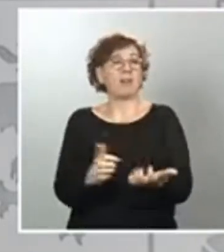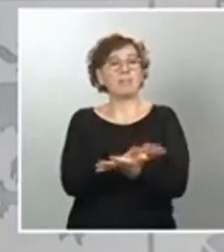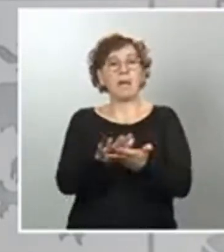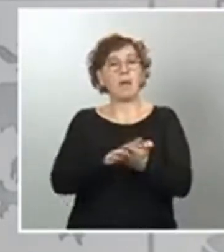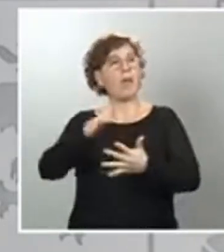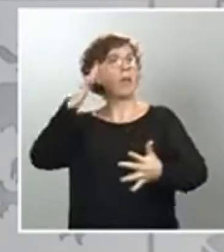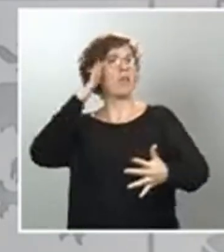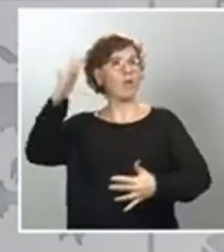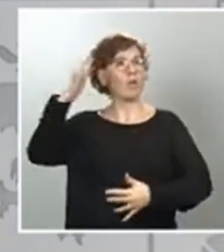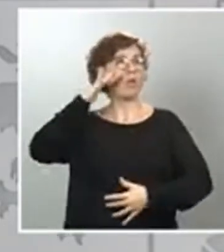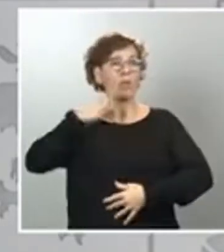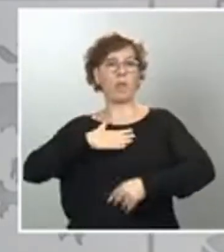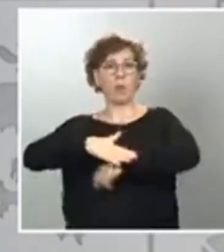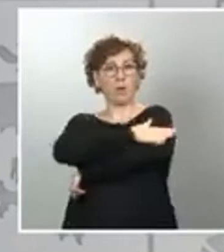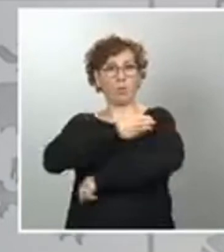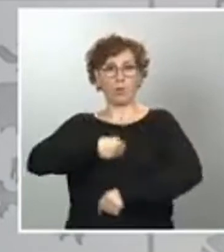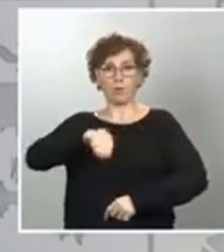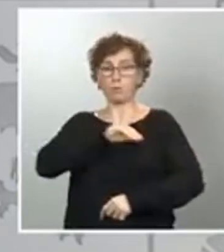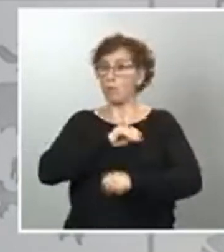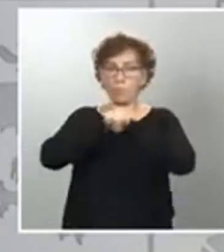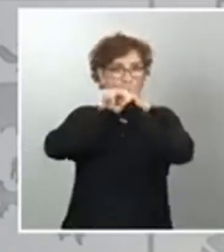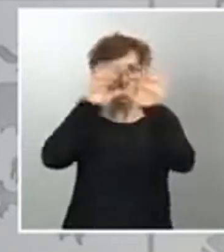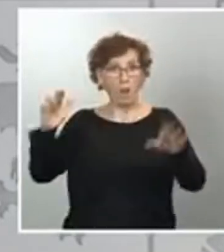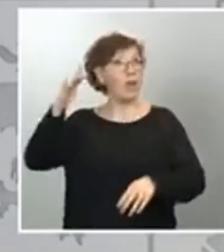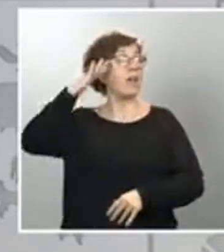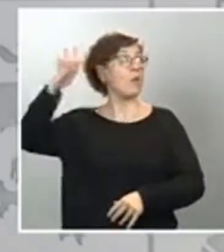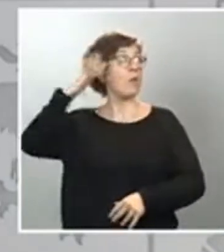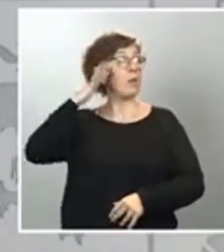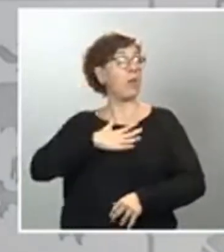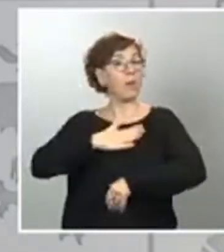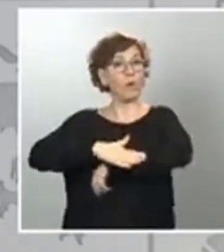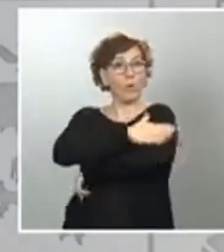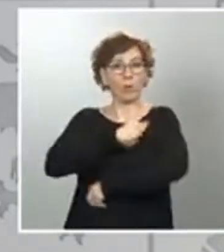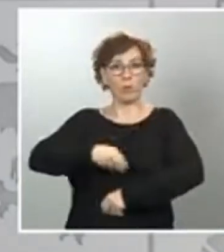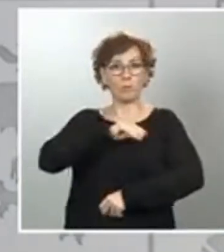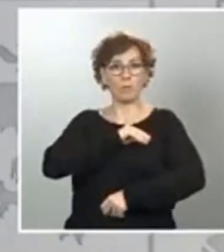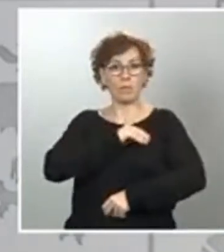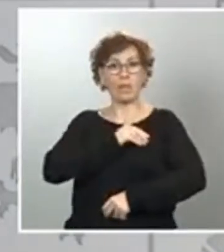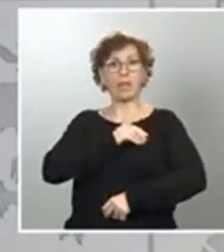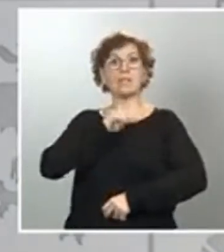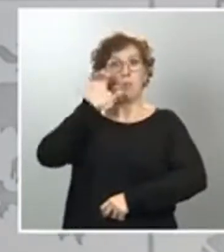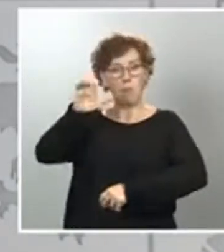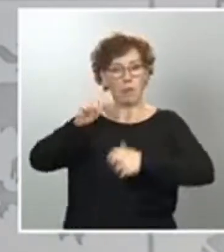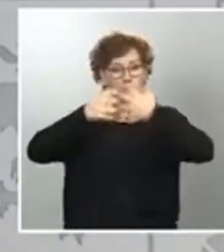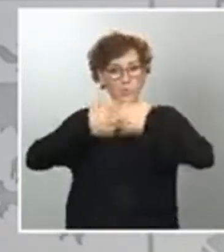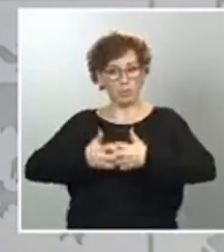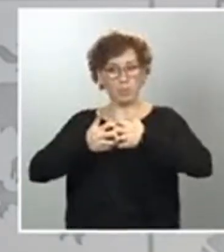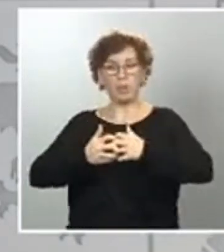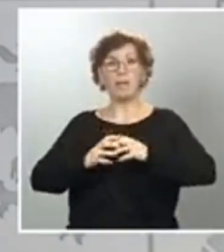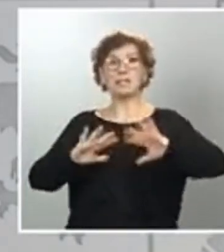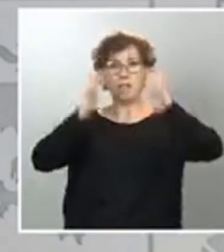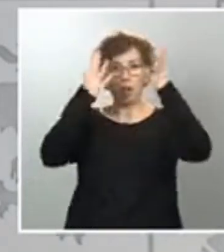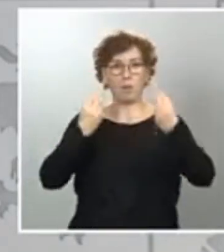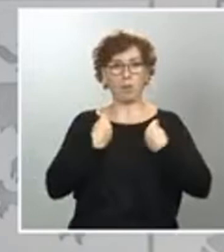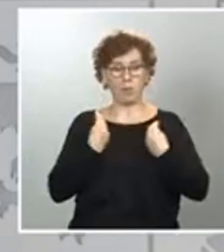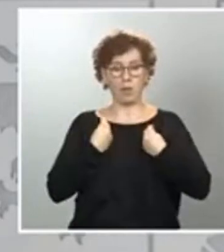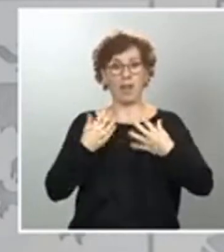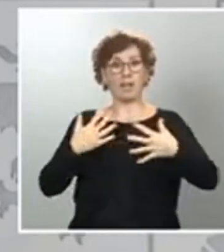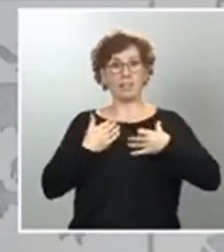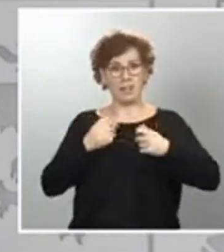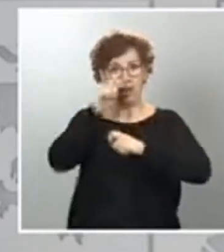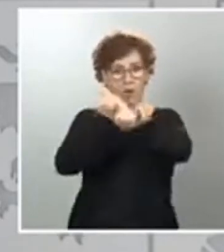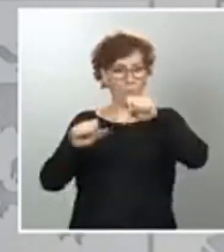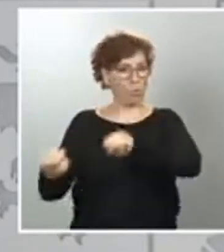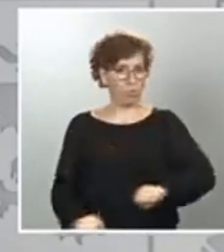España es la de poner a España en marcha y la de salvar vidas y proteger la salud de los españoles. Por tanto, yo lo que